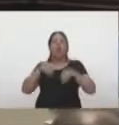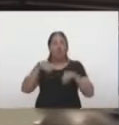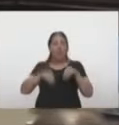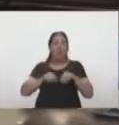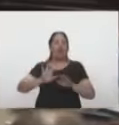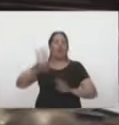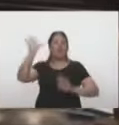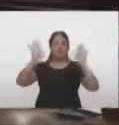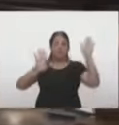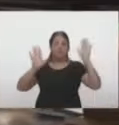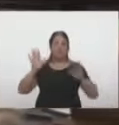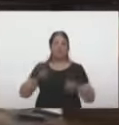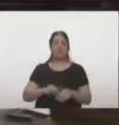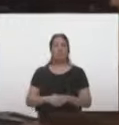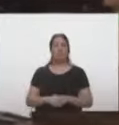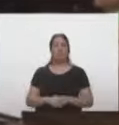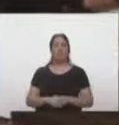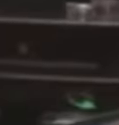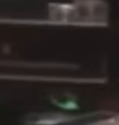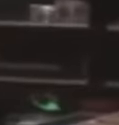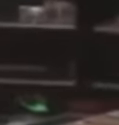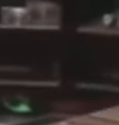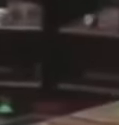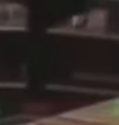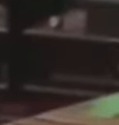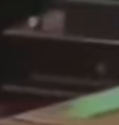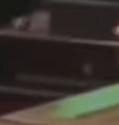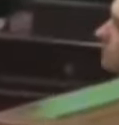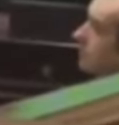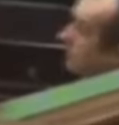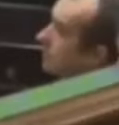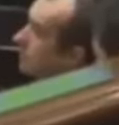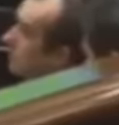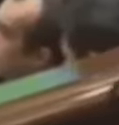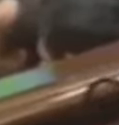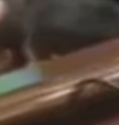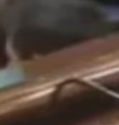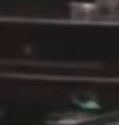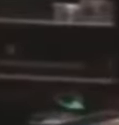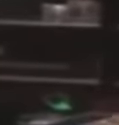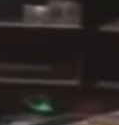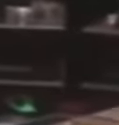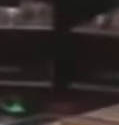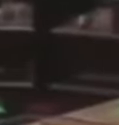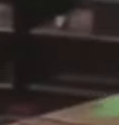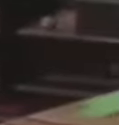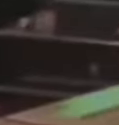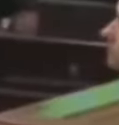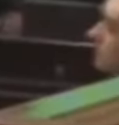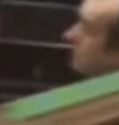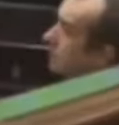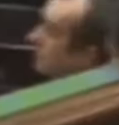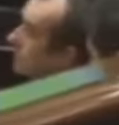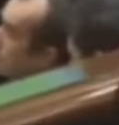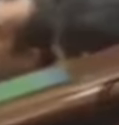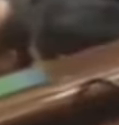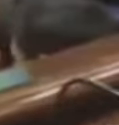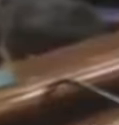buenas remuneraciones, pero me parecía que había un contexto que no avalaba ese aumento en ese